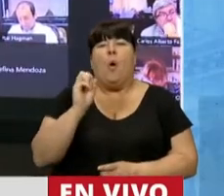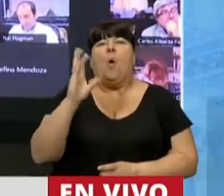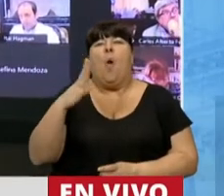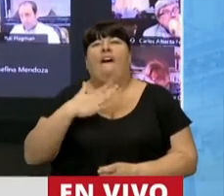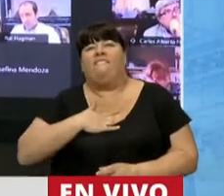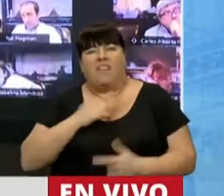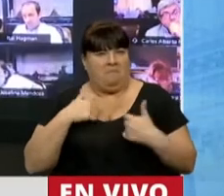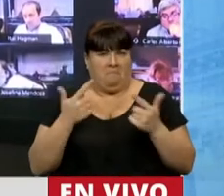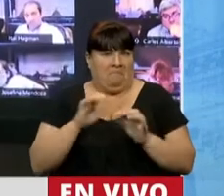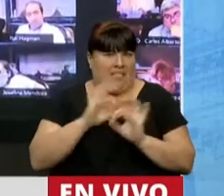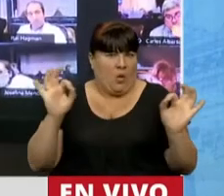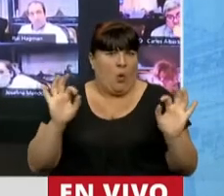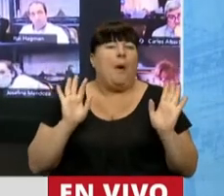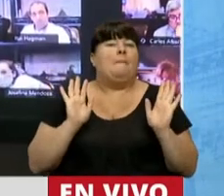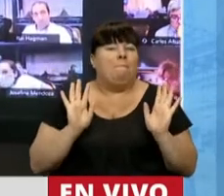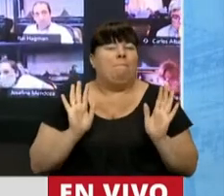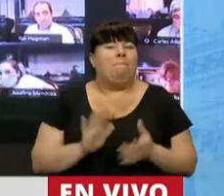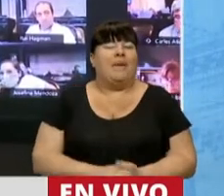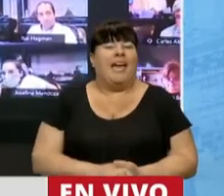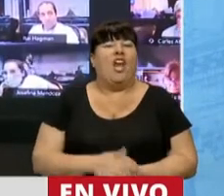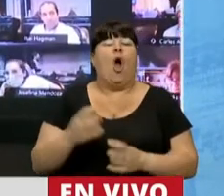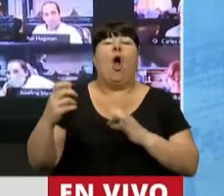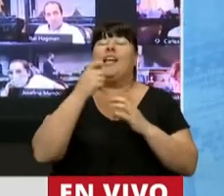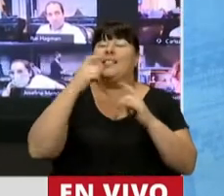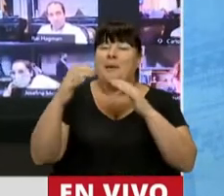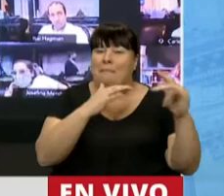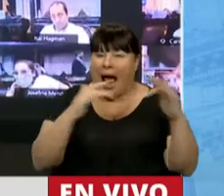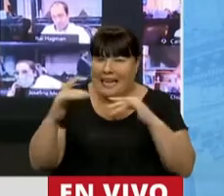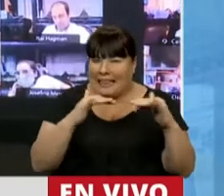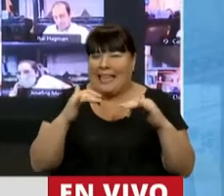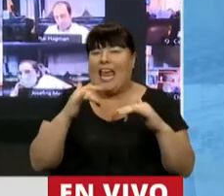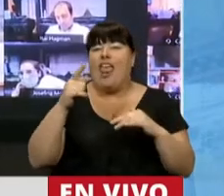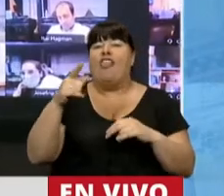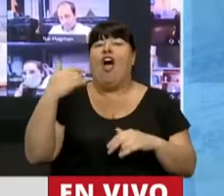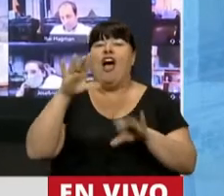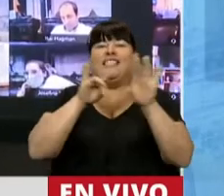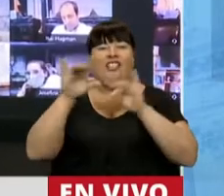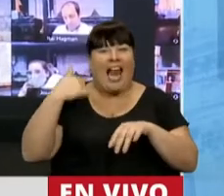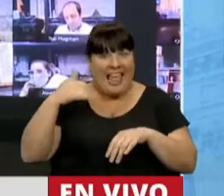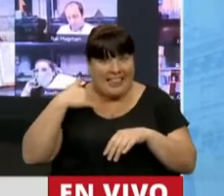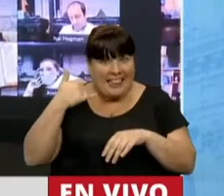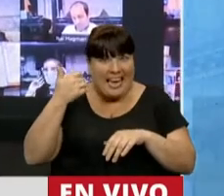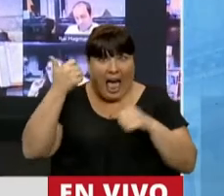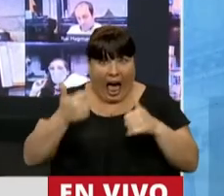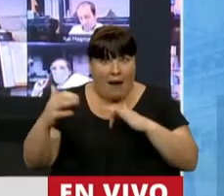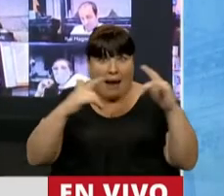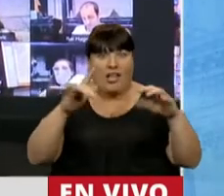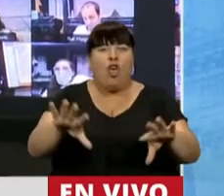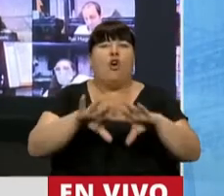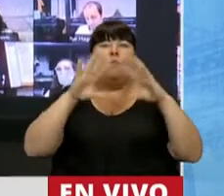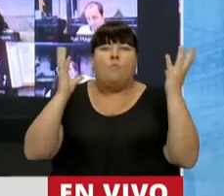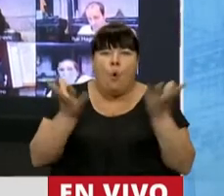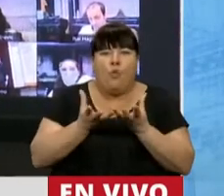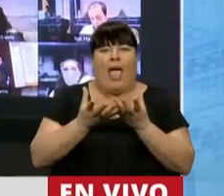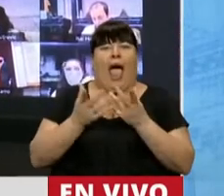ningún club de fútbol, pero en cada partido donde la selección argentina jugó en un mundial,